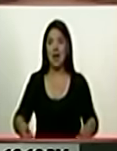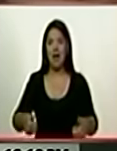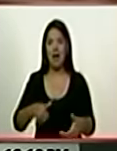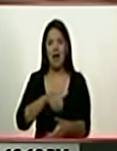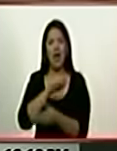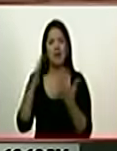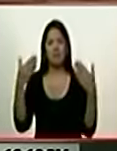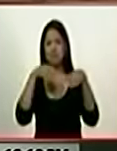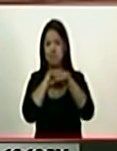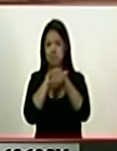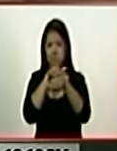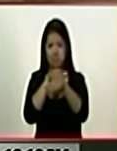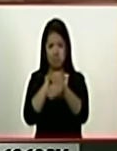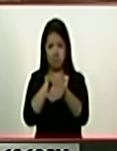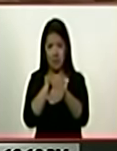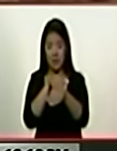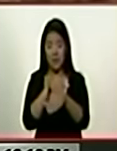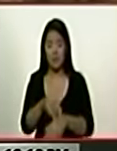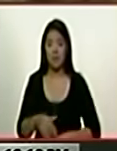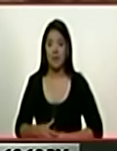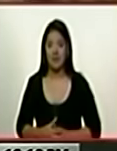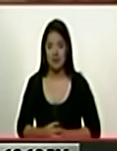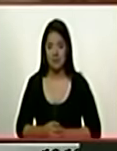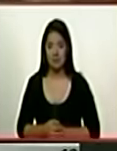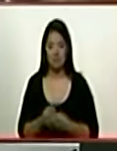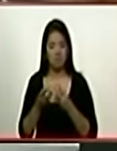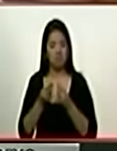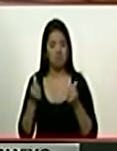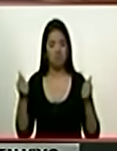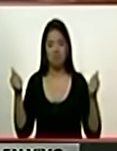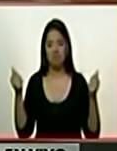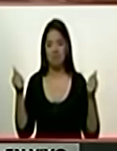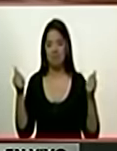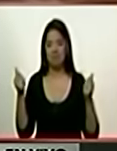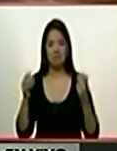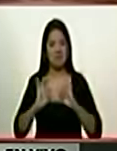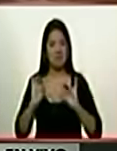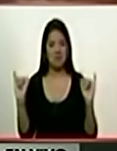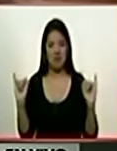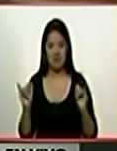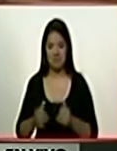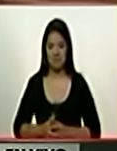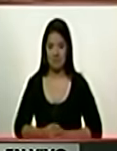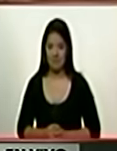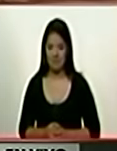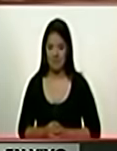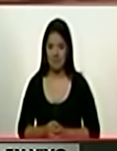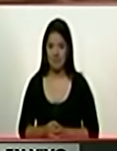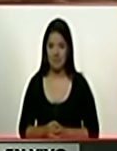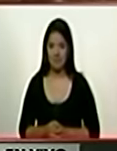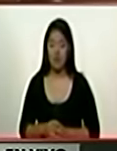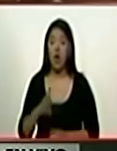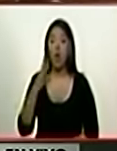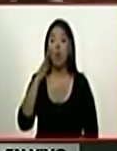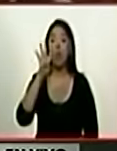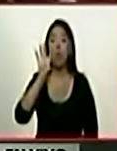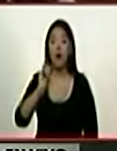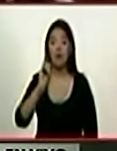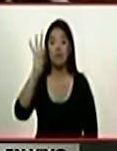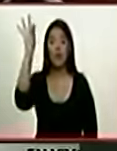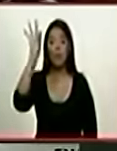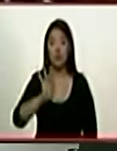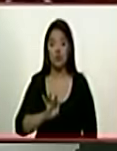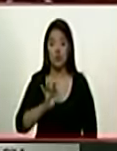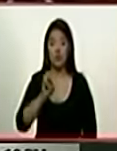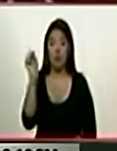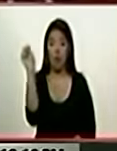en el sentido oeste de la Cota 1000 queda resuelto estructuralmente. El 40% de los vehículos